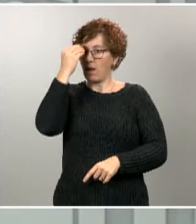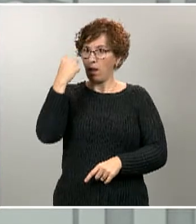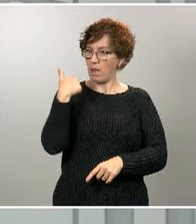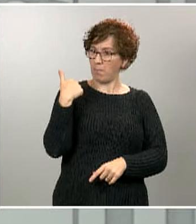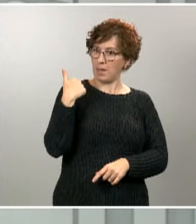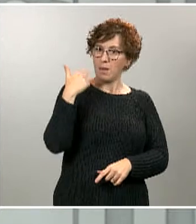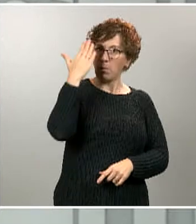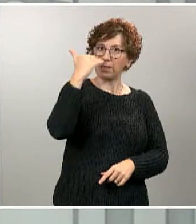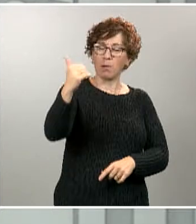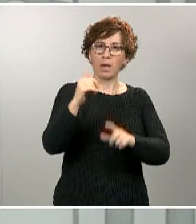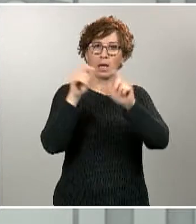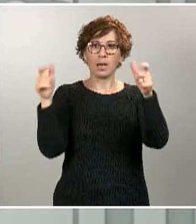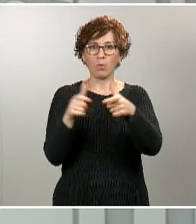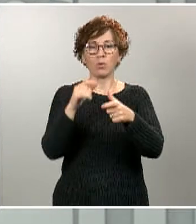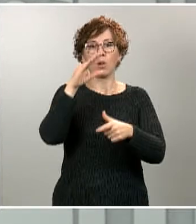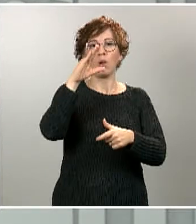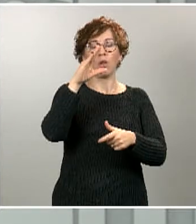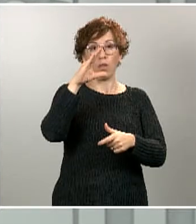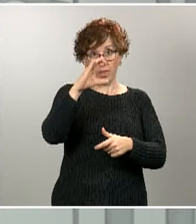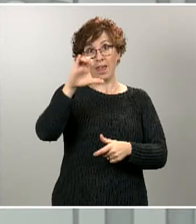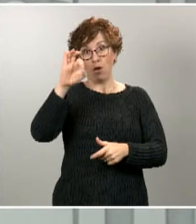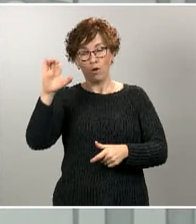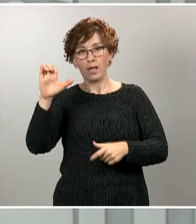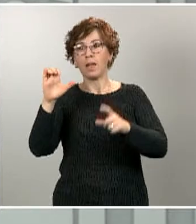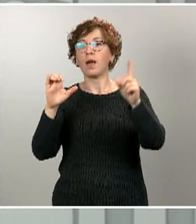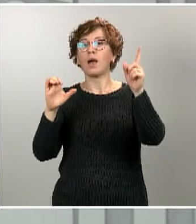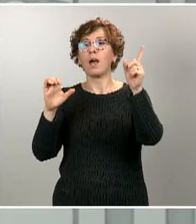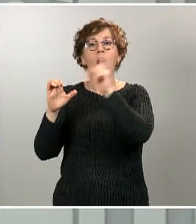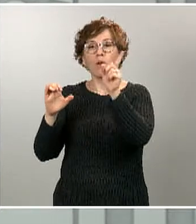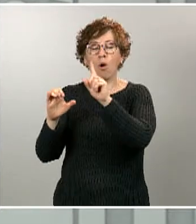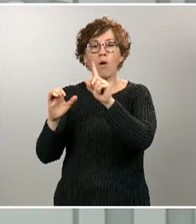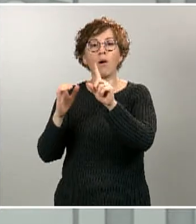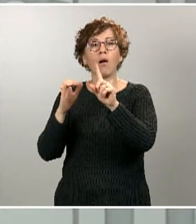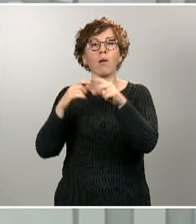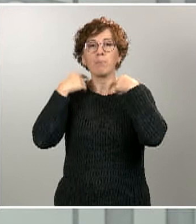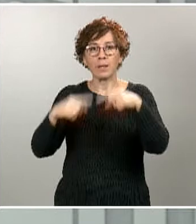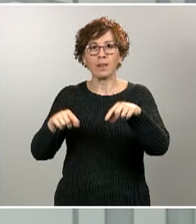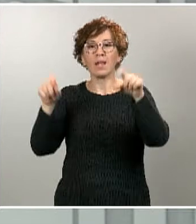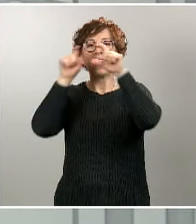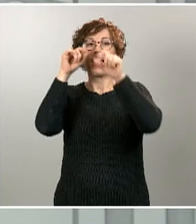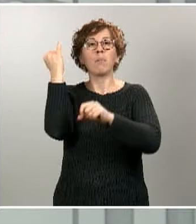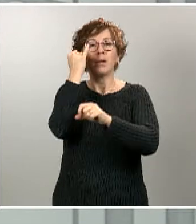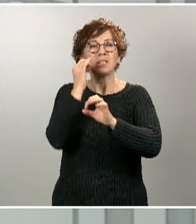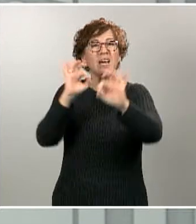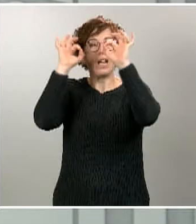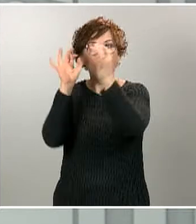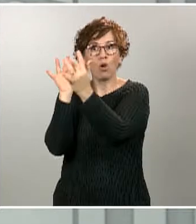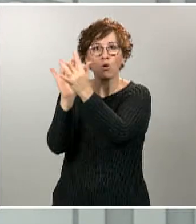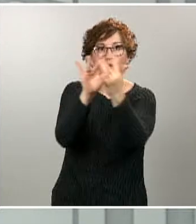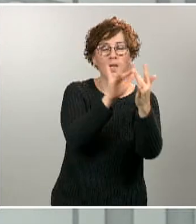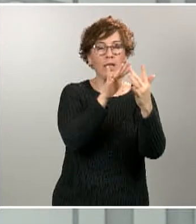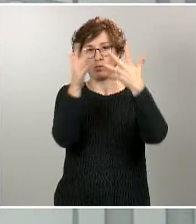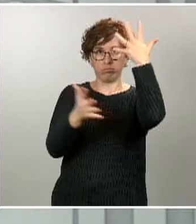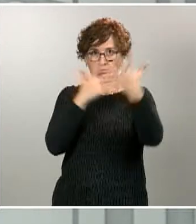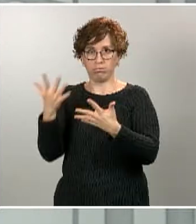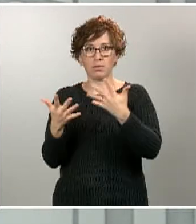que se aclaró que no, que habían sido empresarios en concreto con los que se había contactado y, por tanto, el interés, por supuesto, es